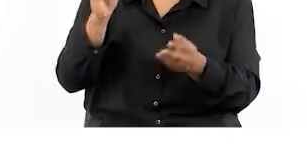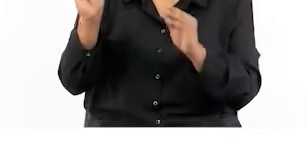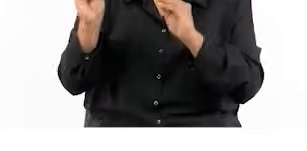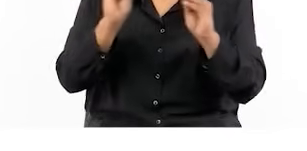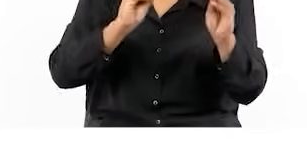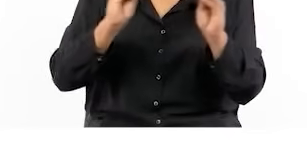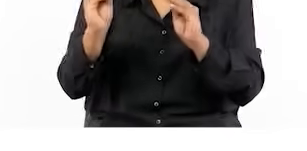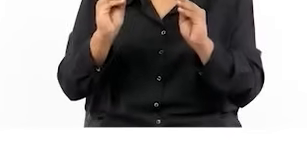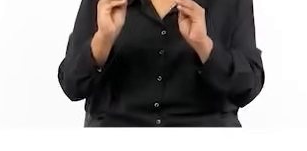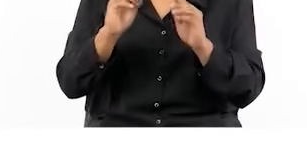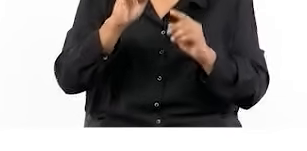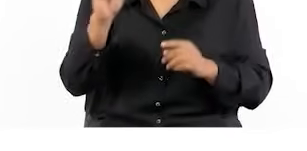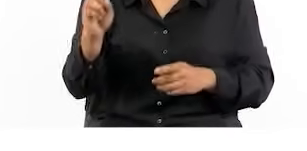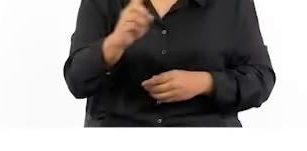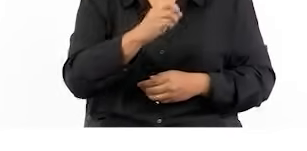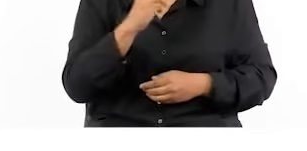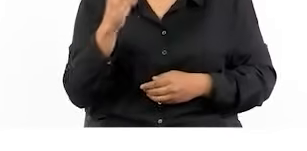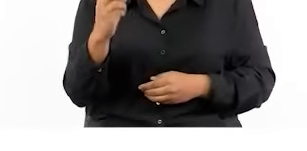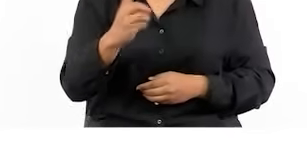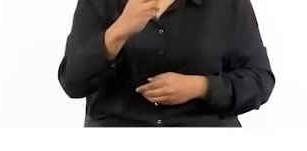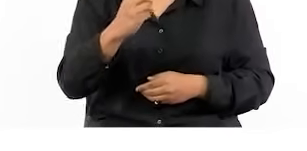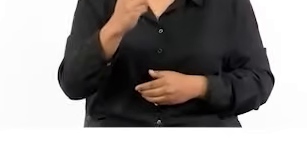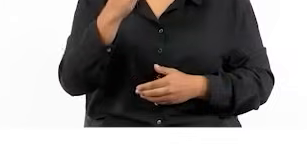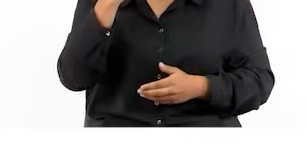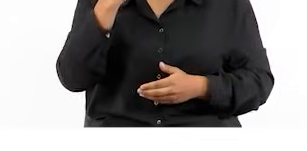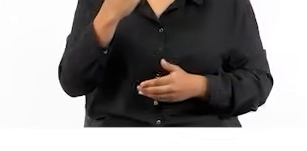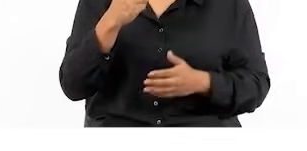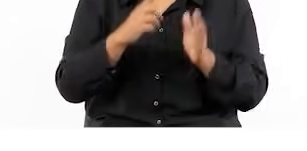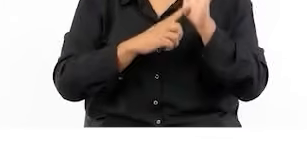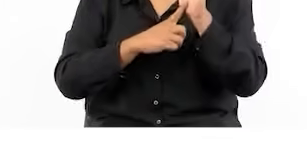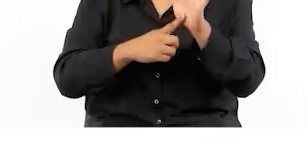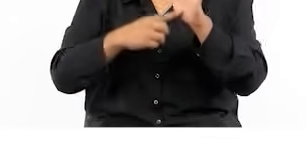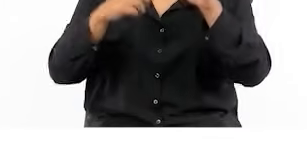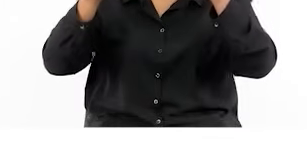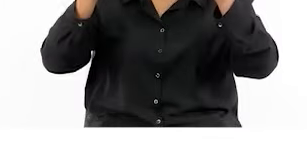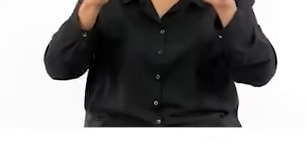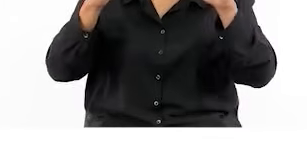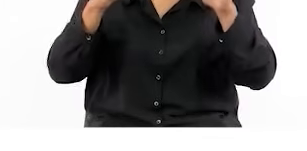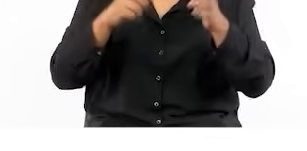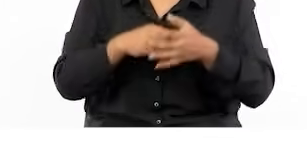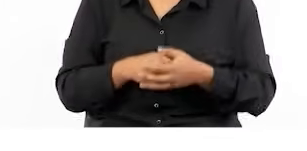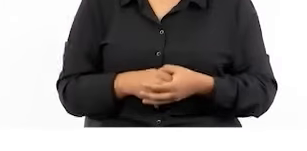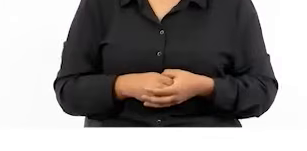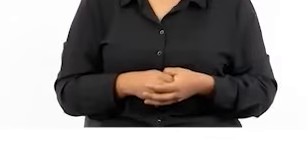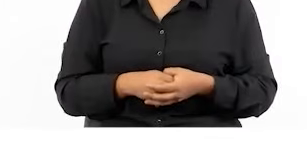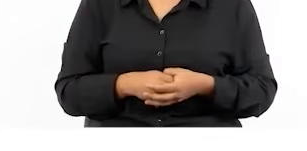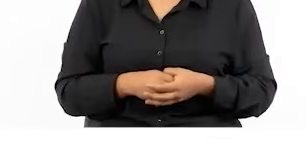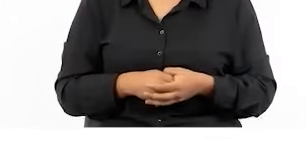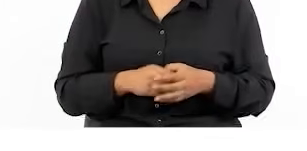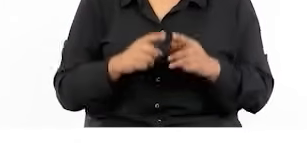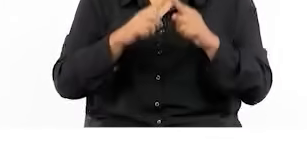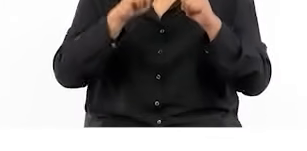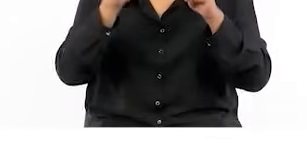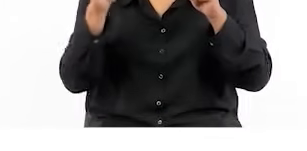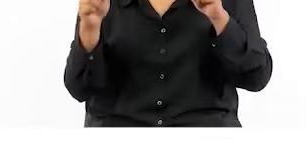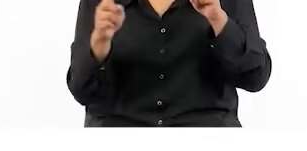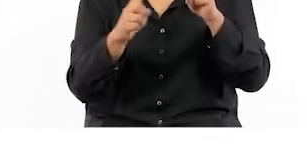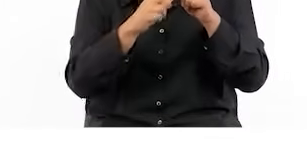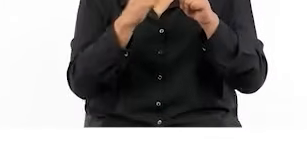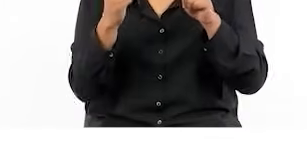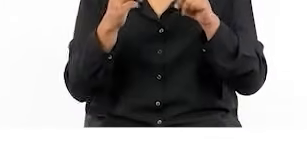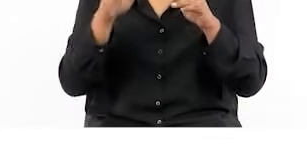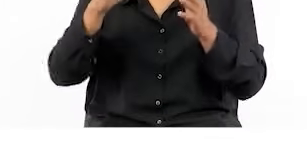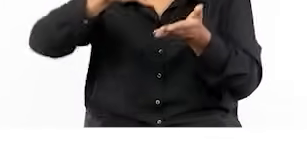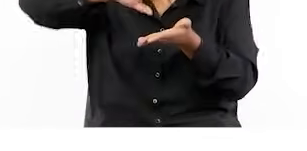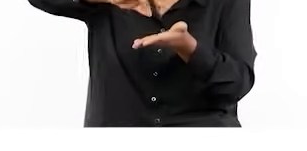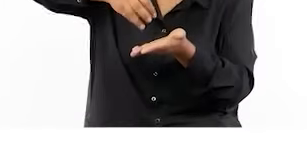eje de la Tierra, y lo hace en este movimiento que se plantea en este diagrama. Lo está haciendo